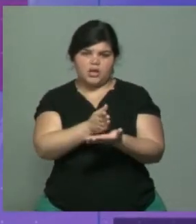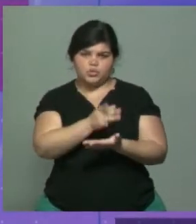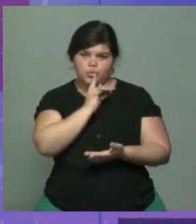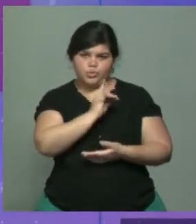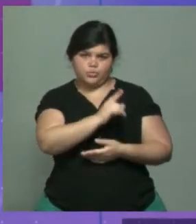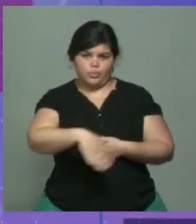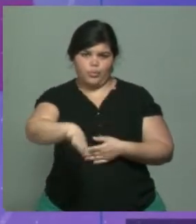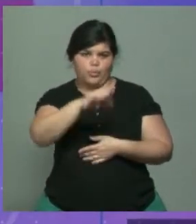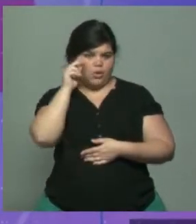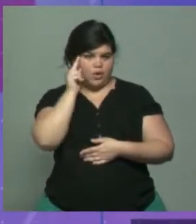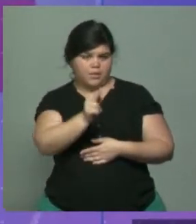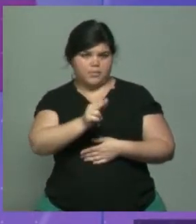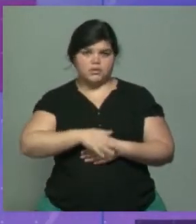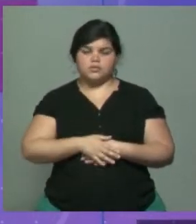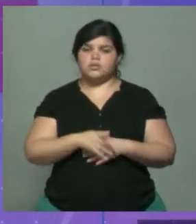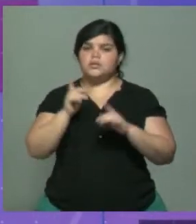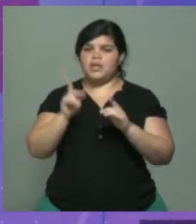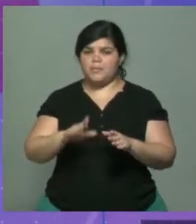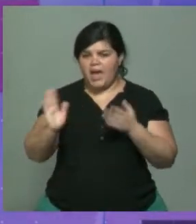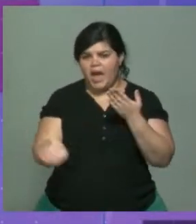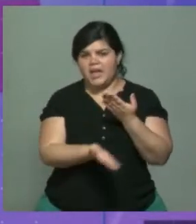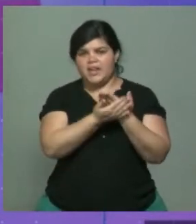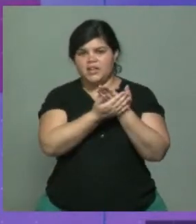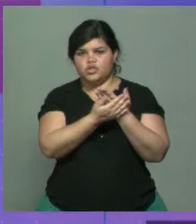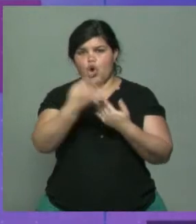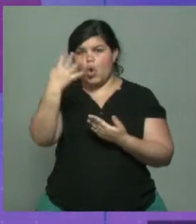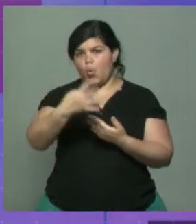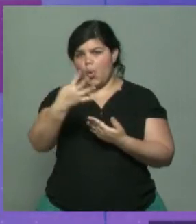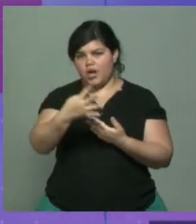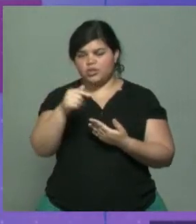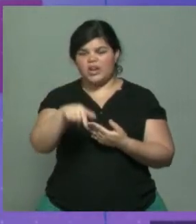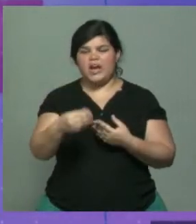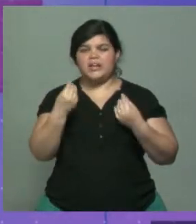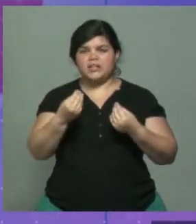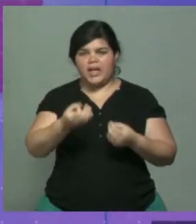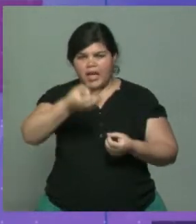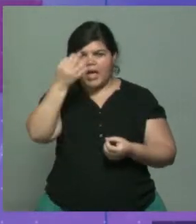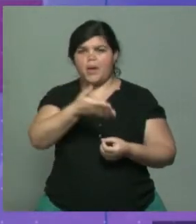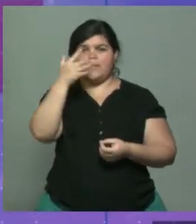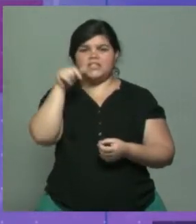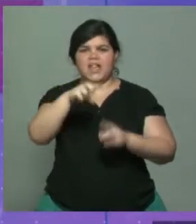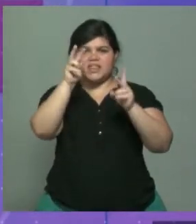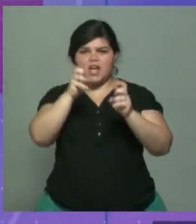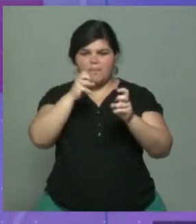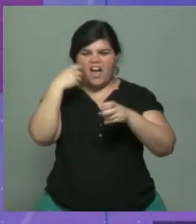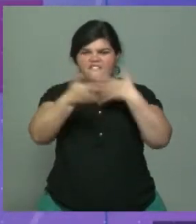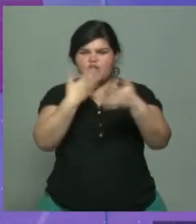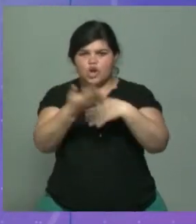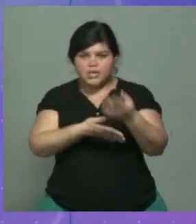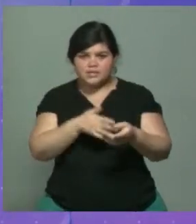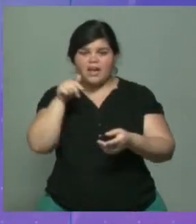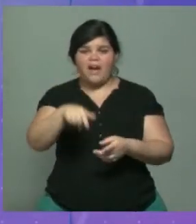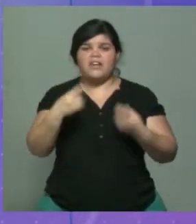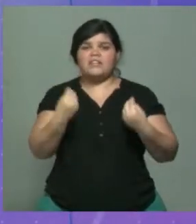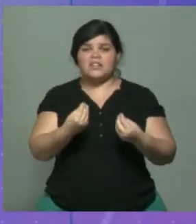le han anexado una parte cuarta donde específicamente se habla de violencia y en los casos de